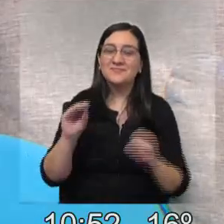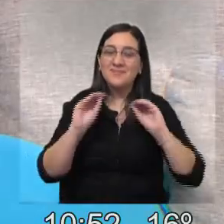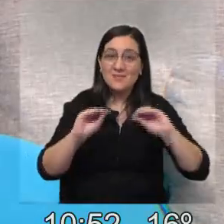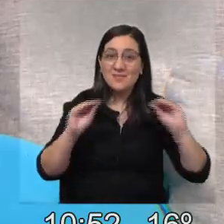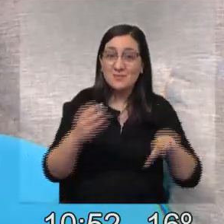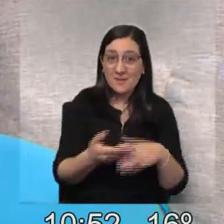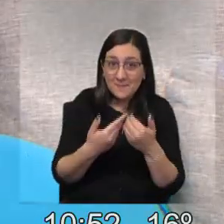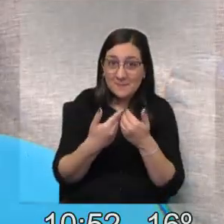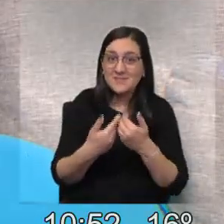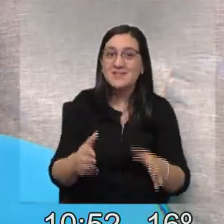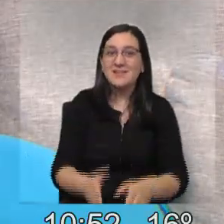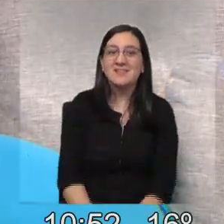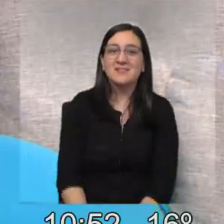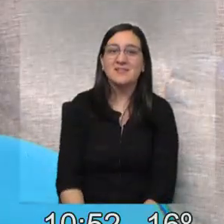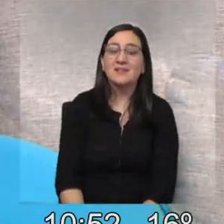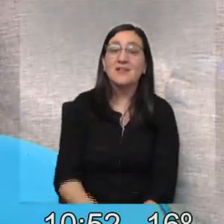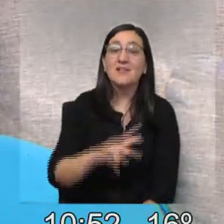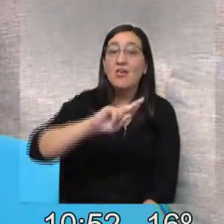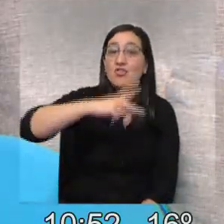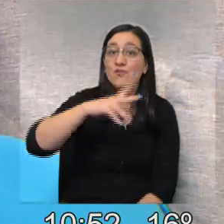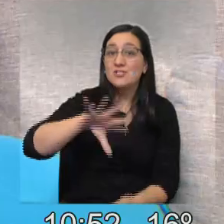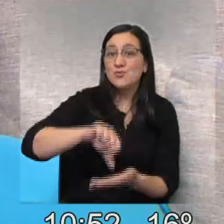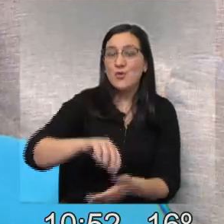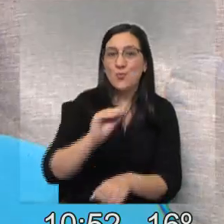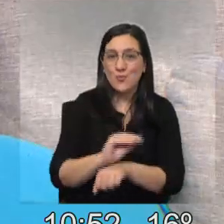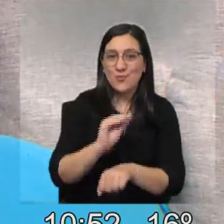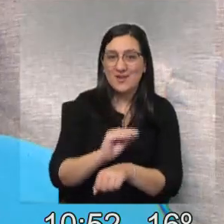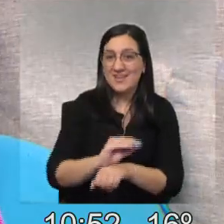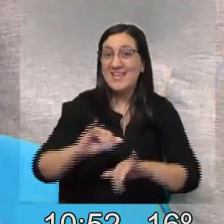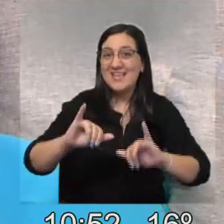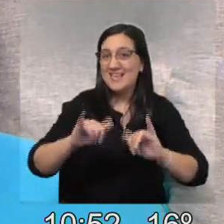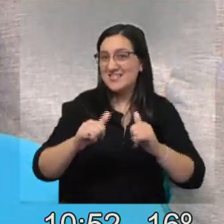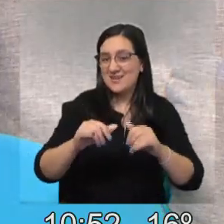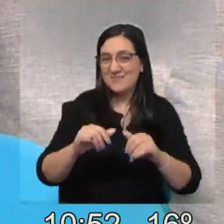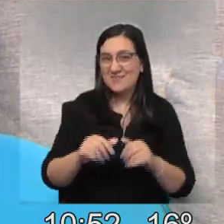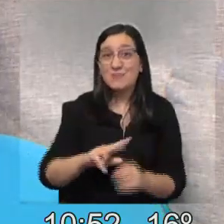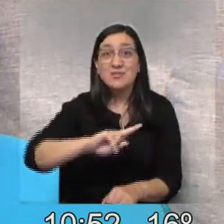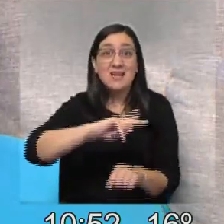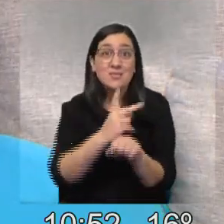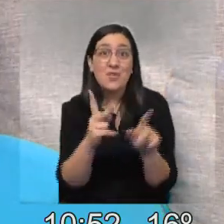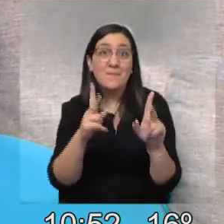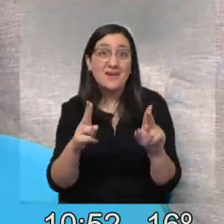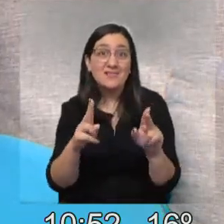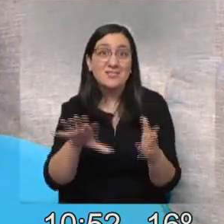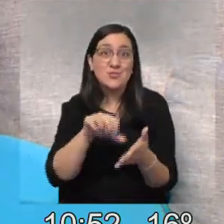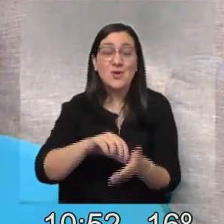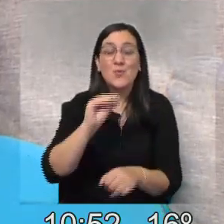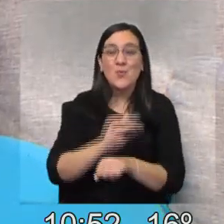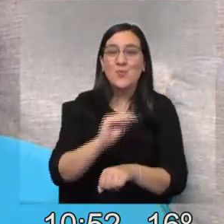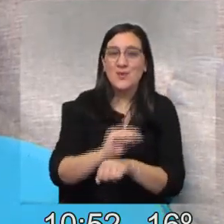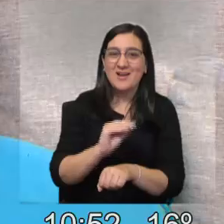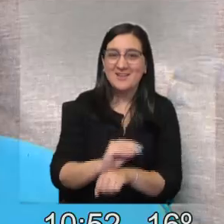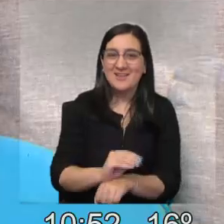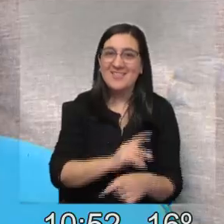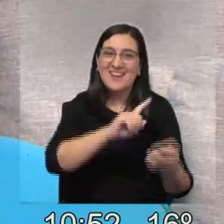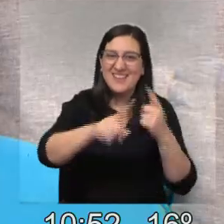del programa que esta Ciudad Viva de hoy tenía doble ciudad cultural y nos metemos ya de lleno a la segunda ciudad cultural del día, que tiene